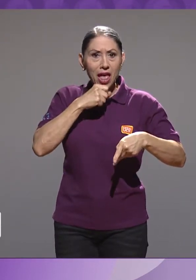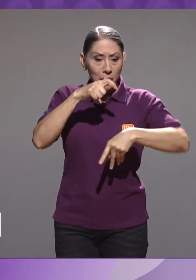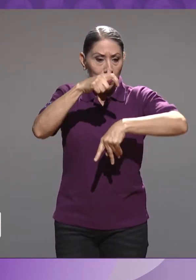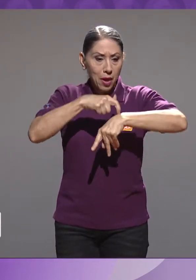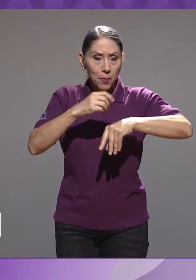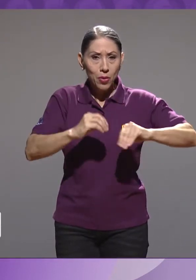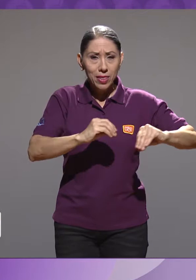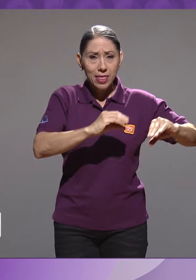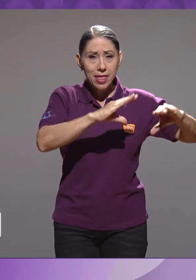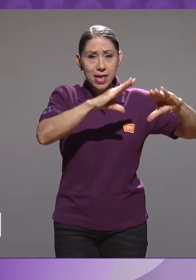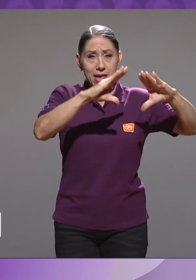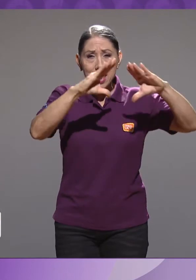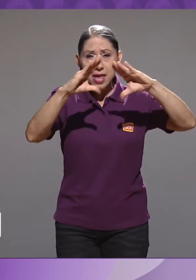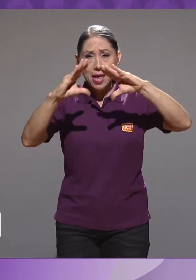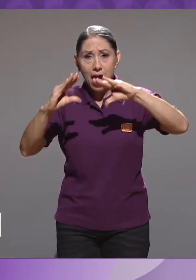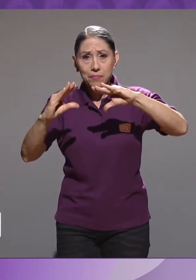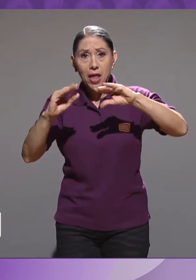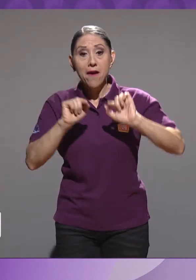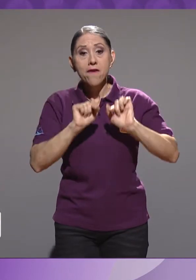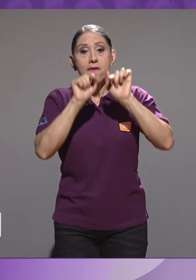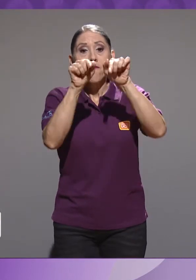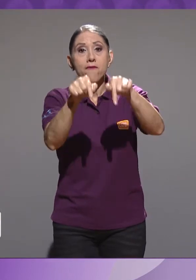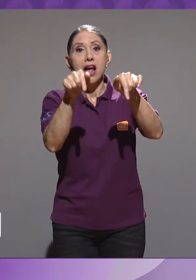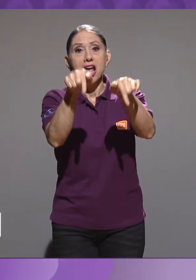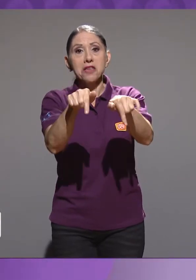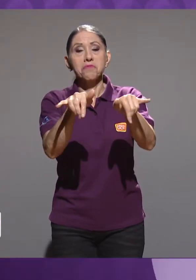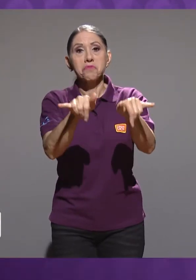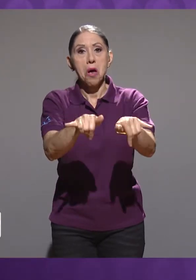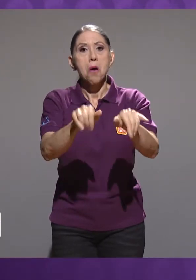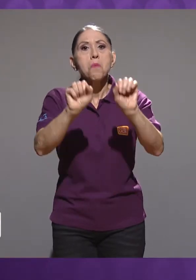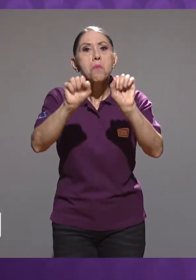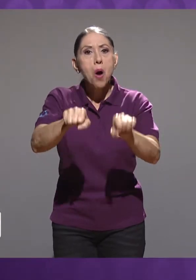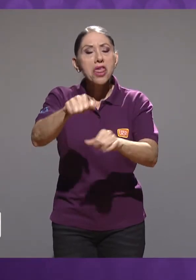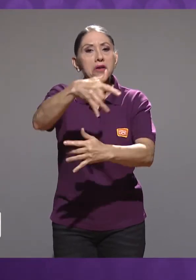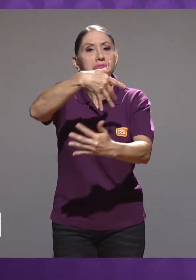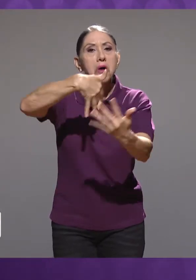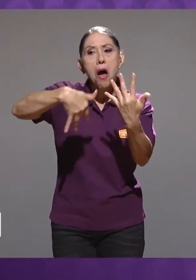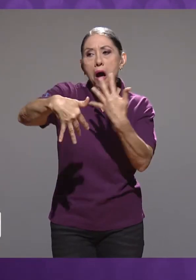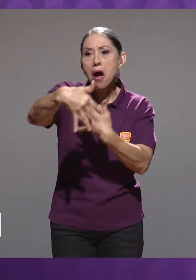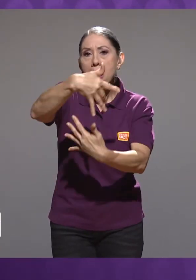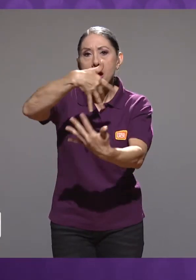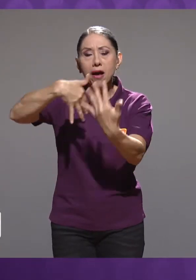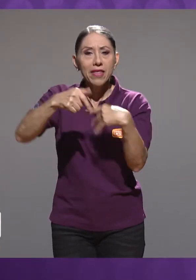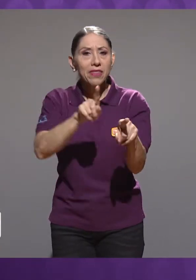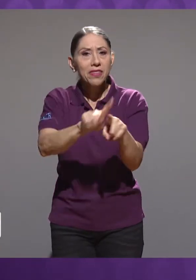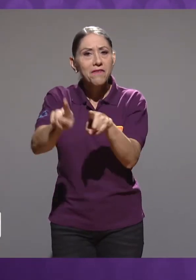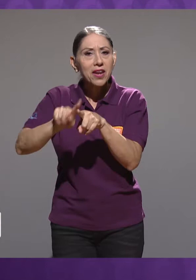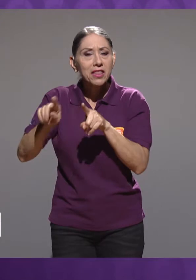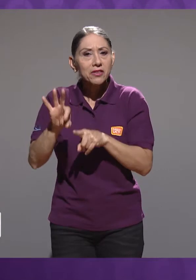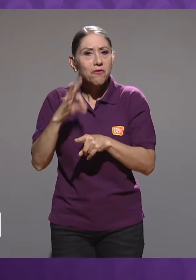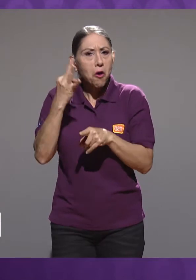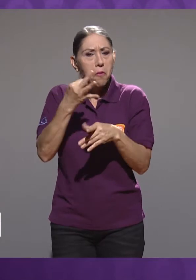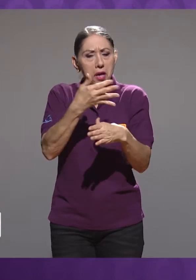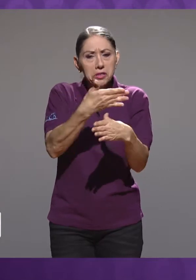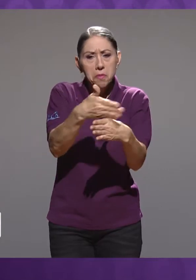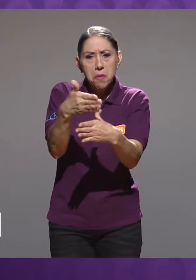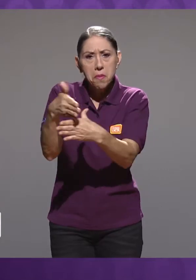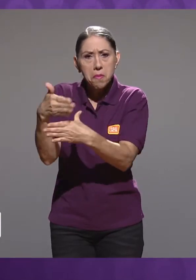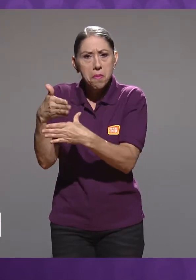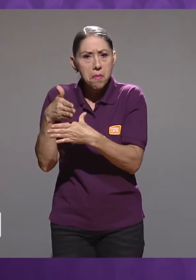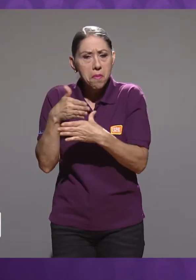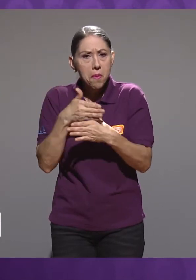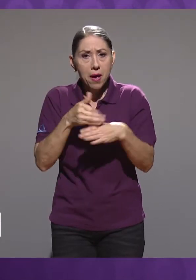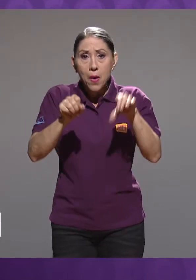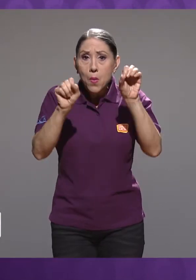día y pueden interactuar de diferentes formas, pueden